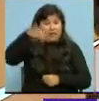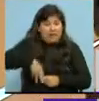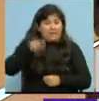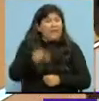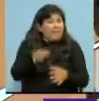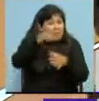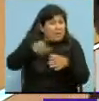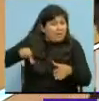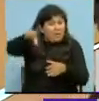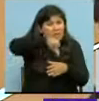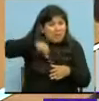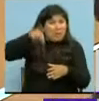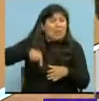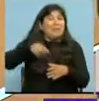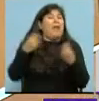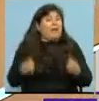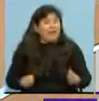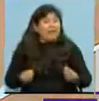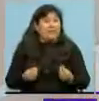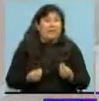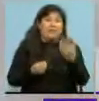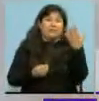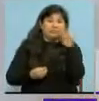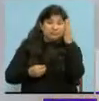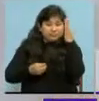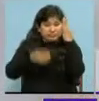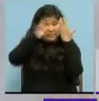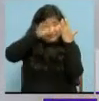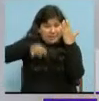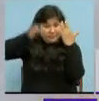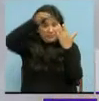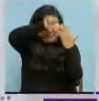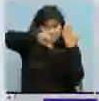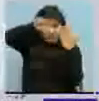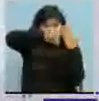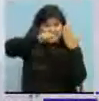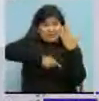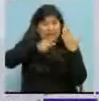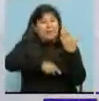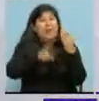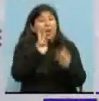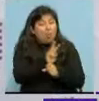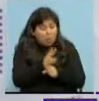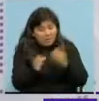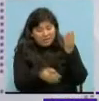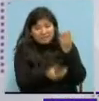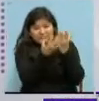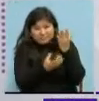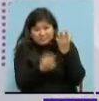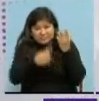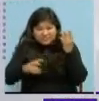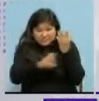control de plagas por ejemplo si ustedes tienen que llevar a un condón ahora a fundación andina hay lugar